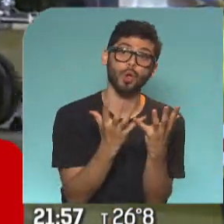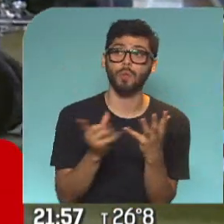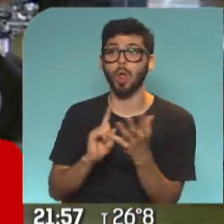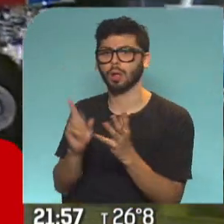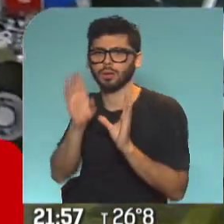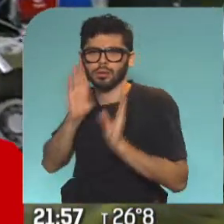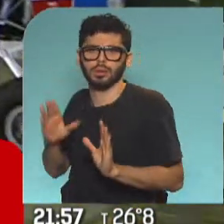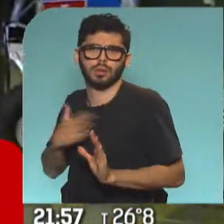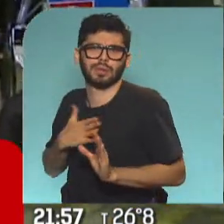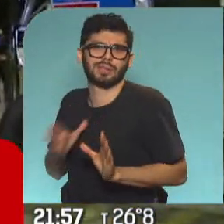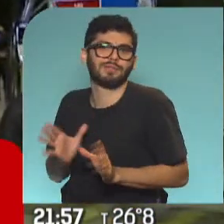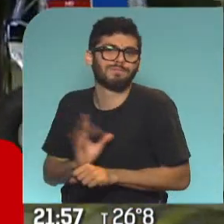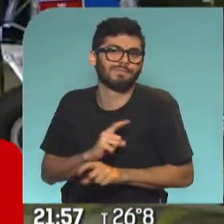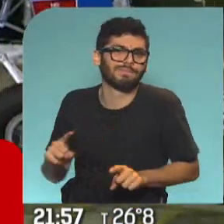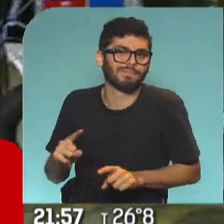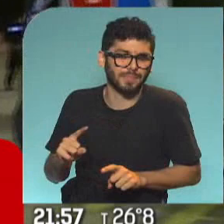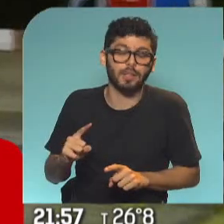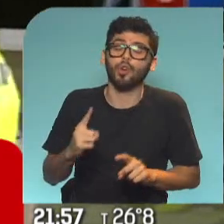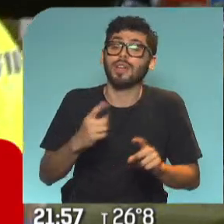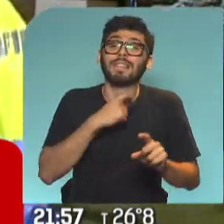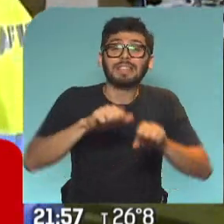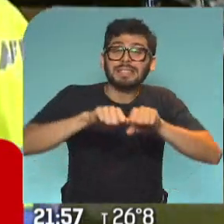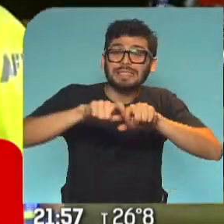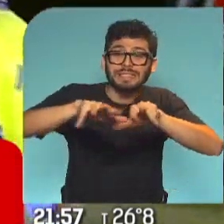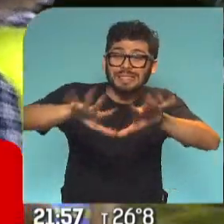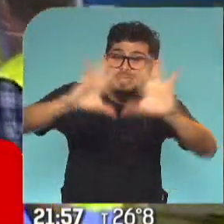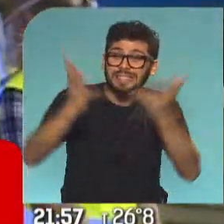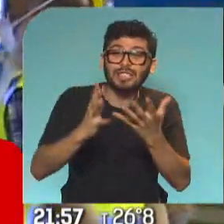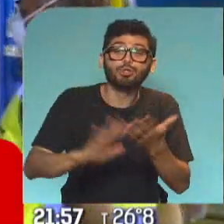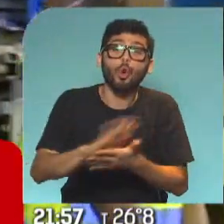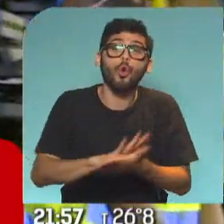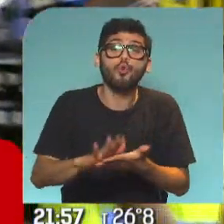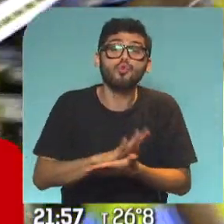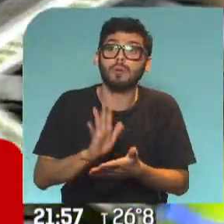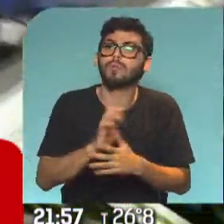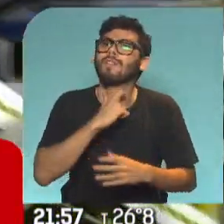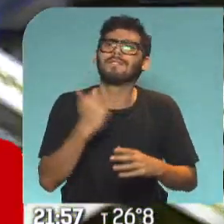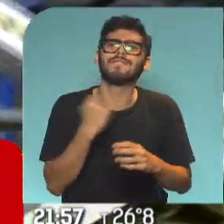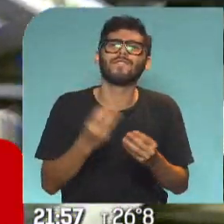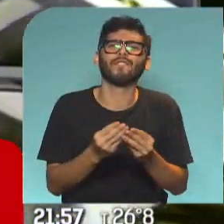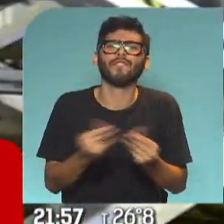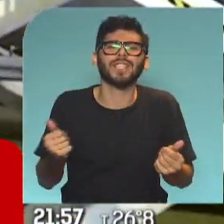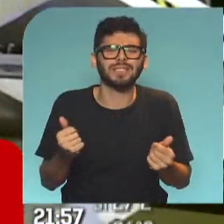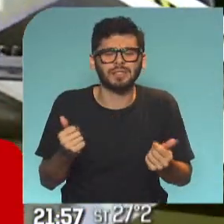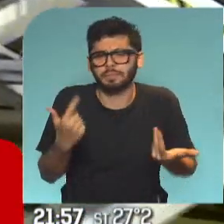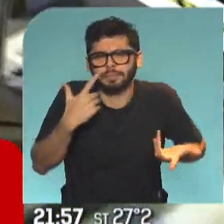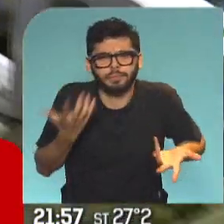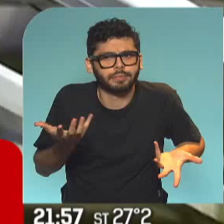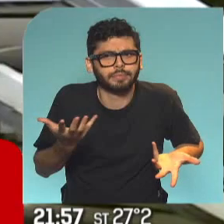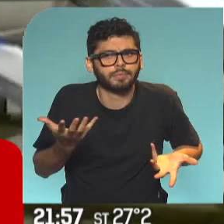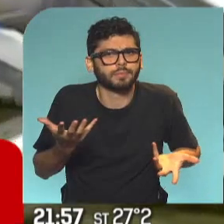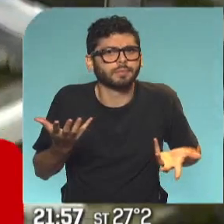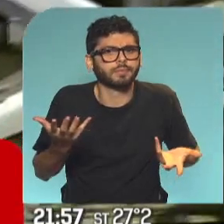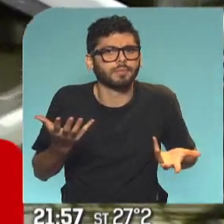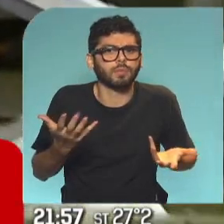de terminar esta pandemia era justamente ¿cuál puede ser un